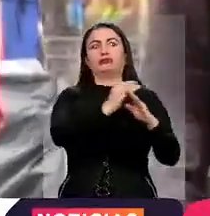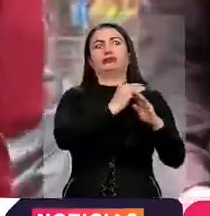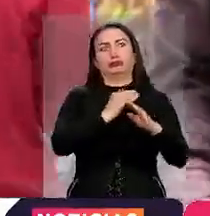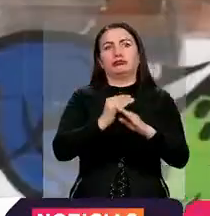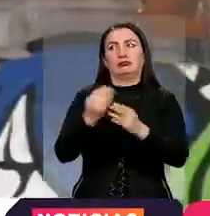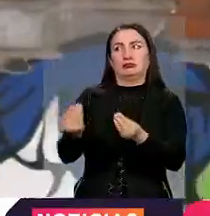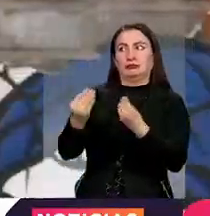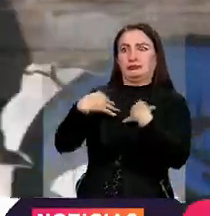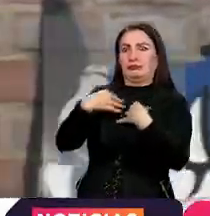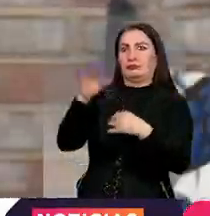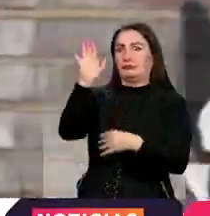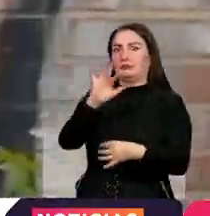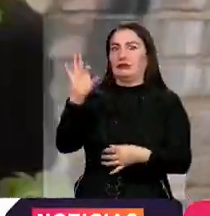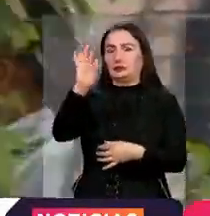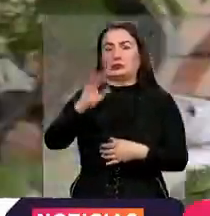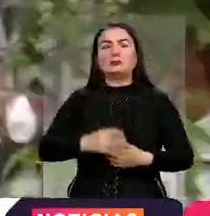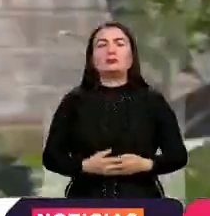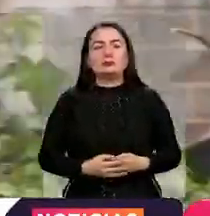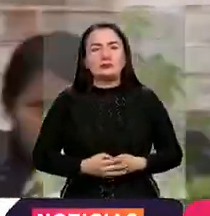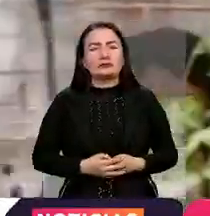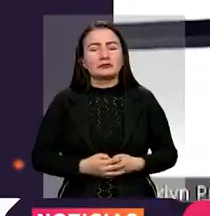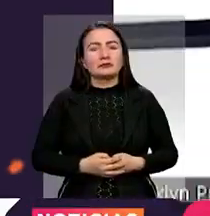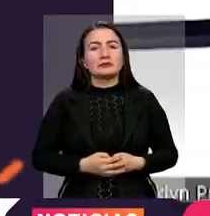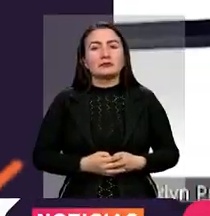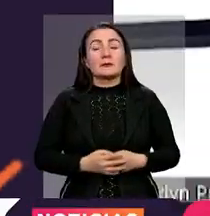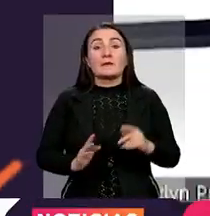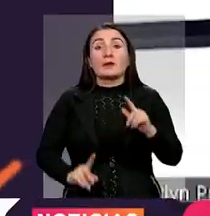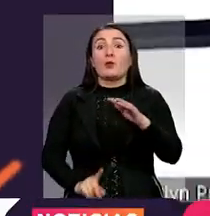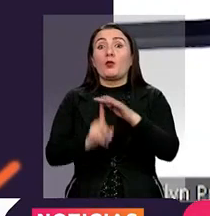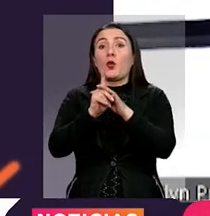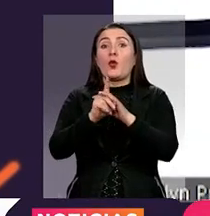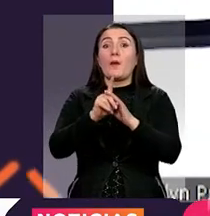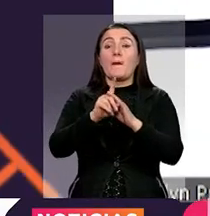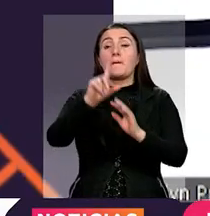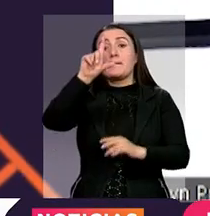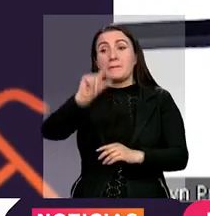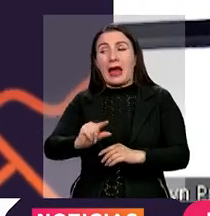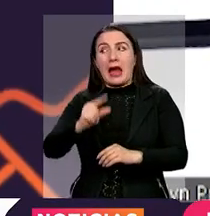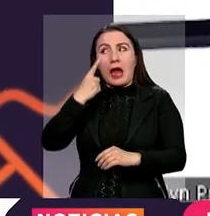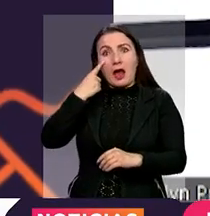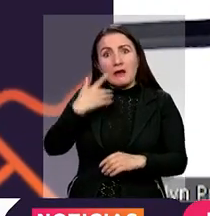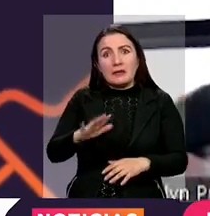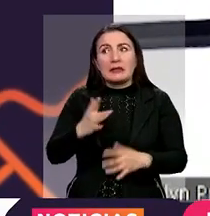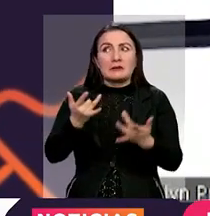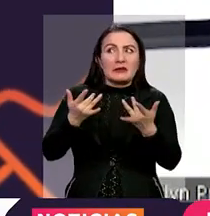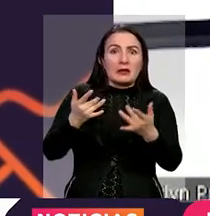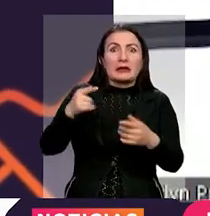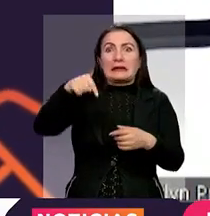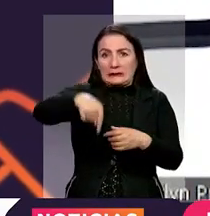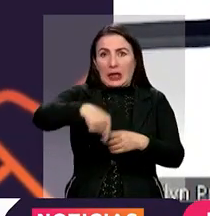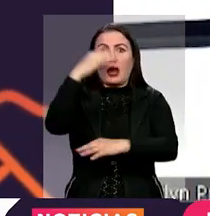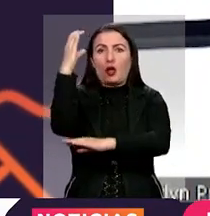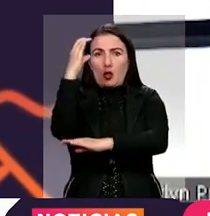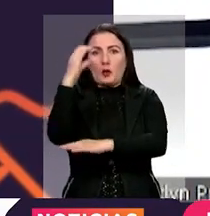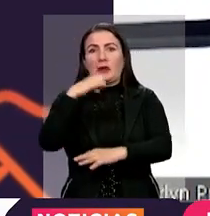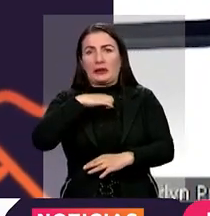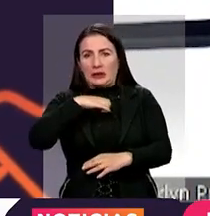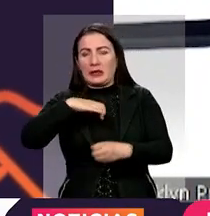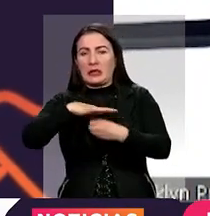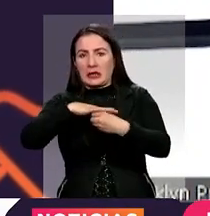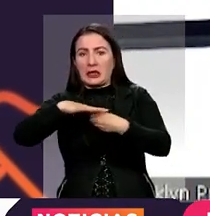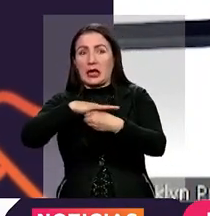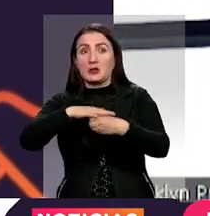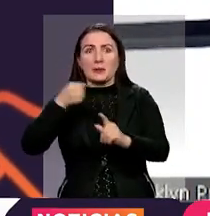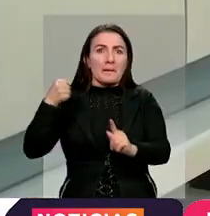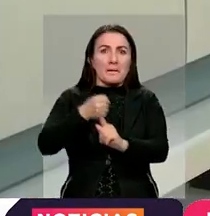la probabilidad de transmisión. Aparentemente la letalidad puede ser más baja, sin embargo todavía es muy pronto para decirlo cuál es el real impacto que